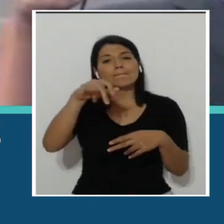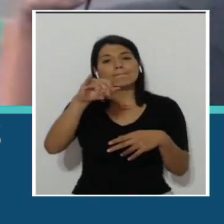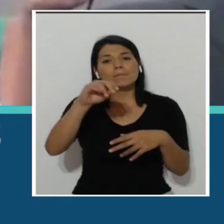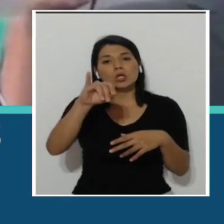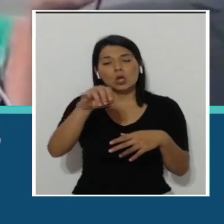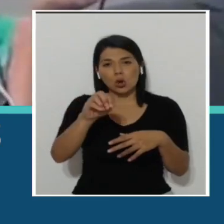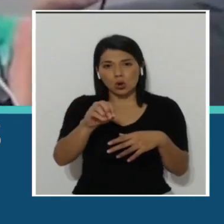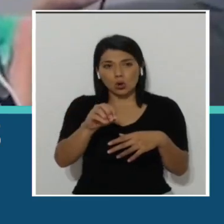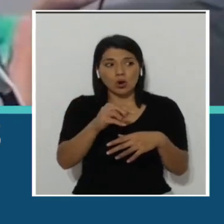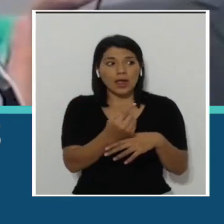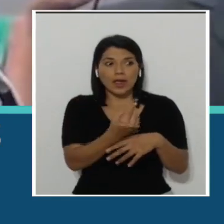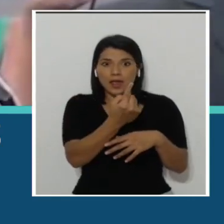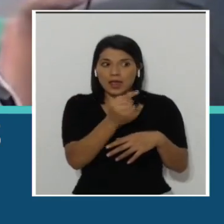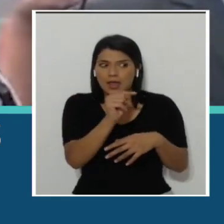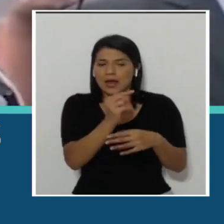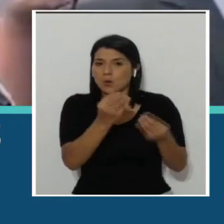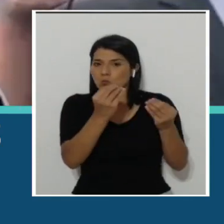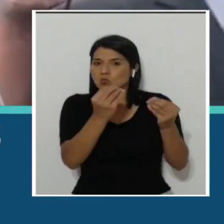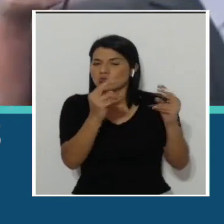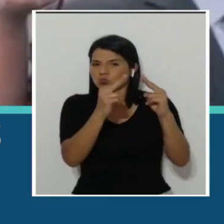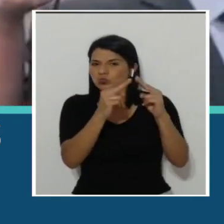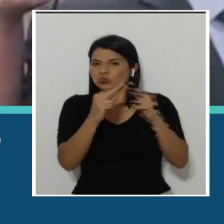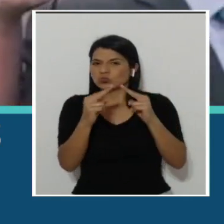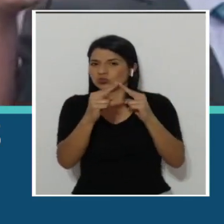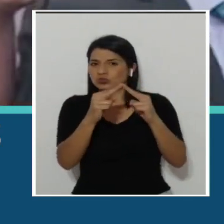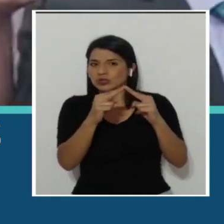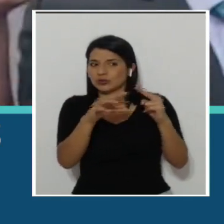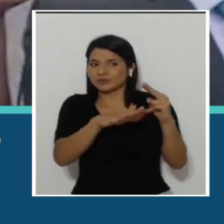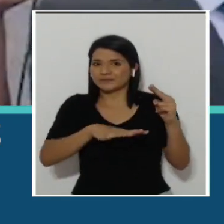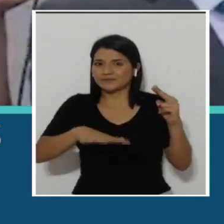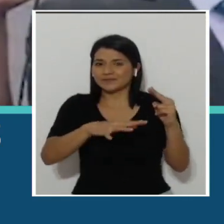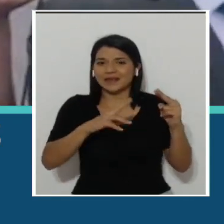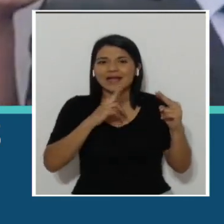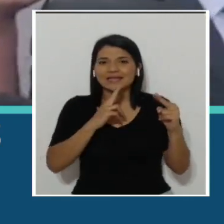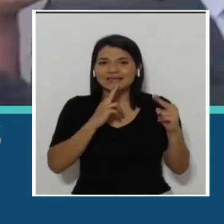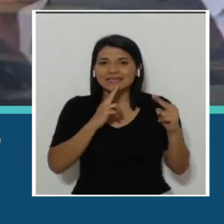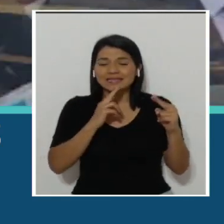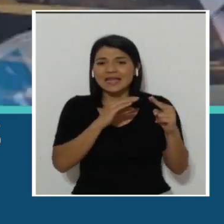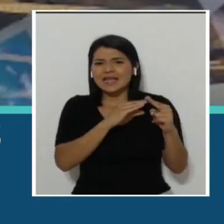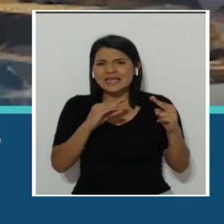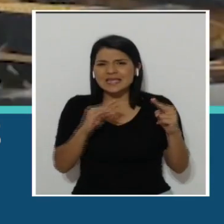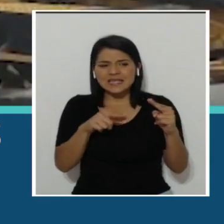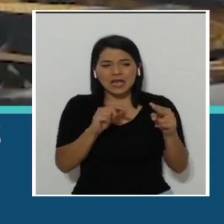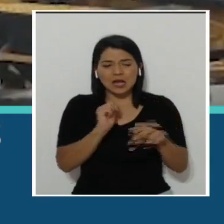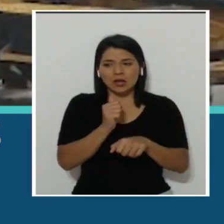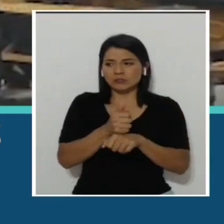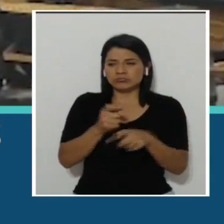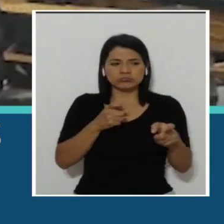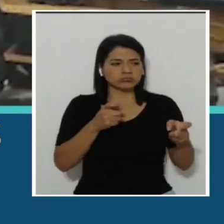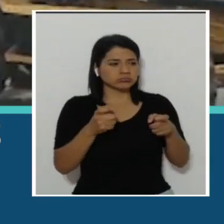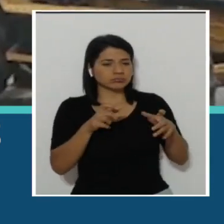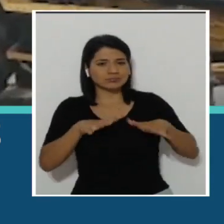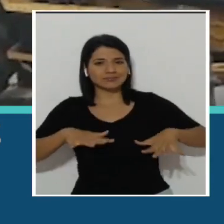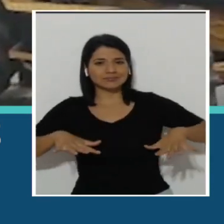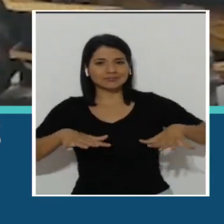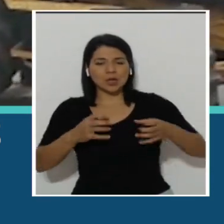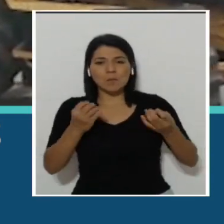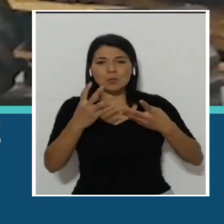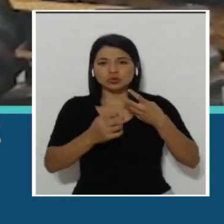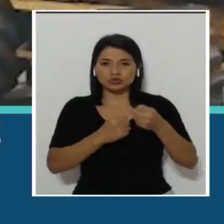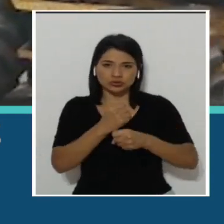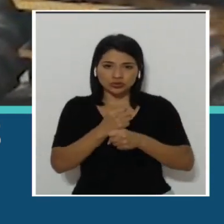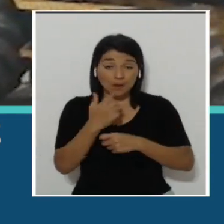crimen organizado de la zona y que ha regentado este sector de María Reina de Los Ángeles durante muchos años. Al parecer, un funcionario público de